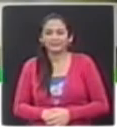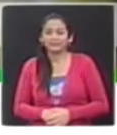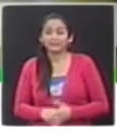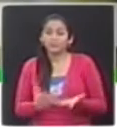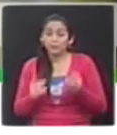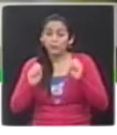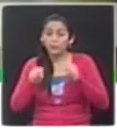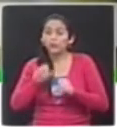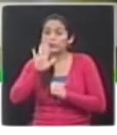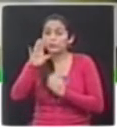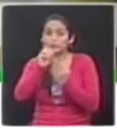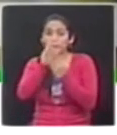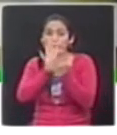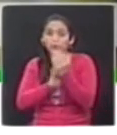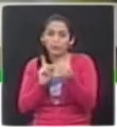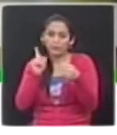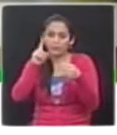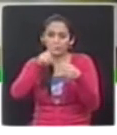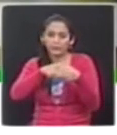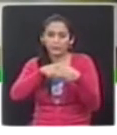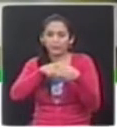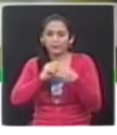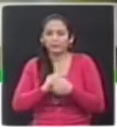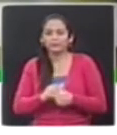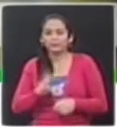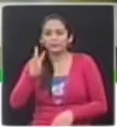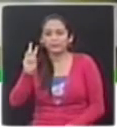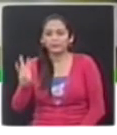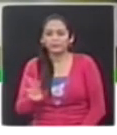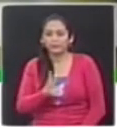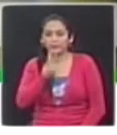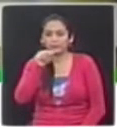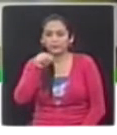postular sus proyectos. Perdón, tuve un error. No. Es